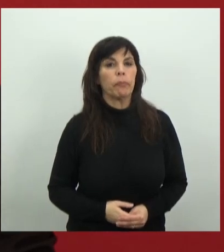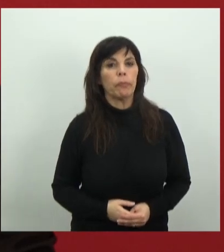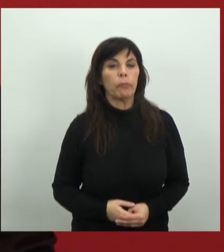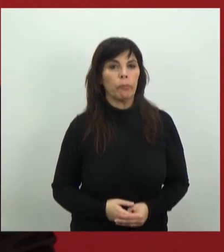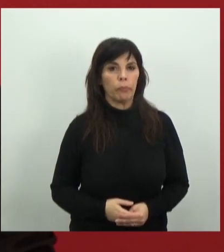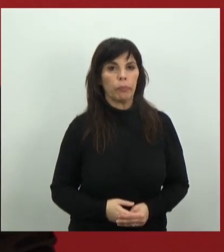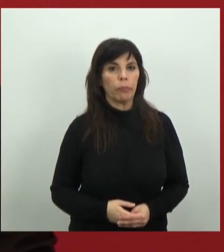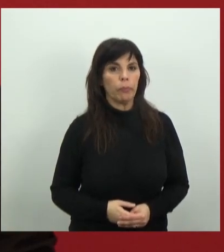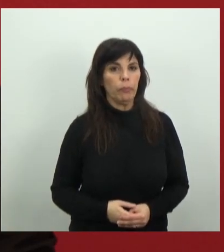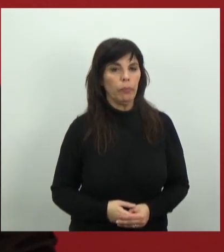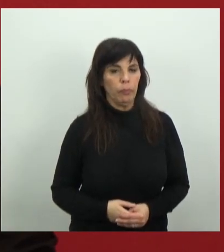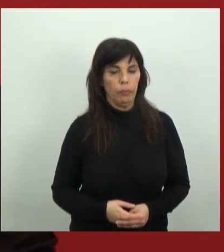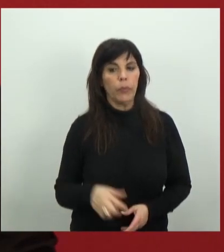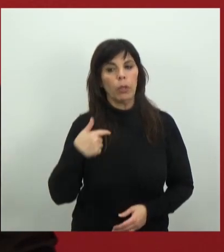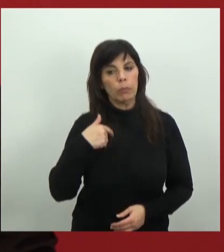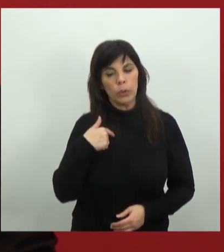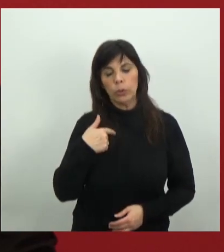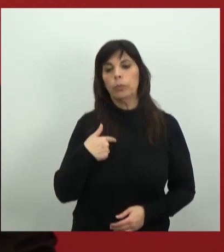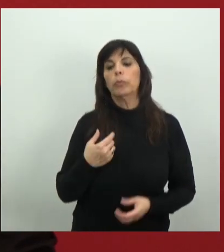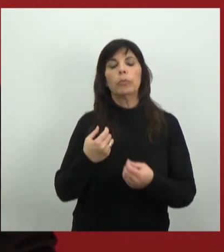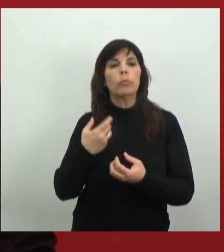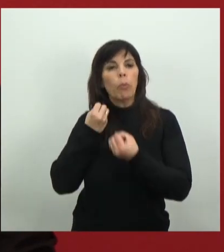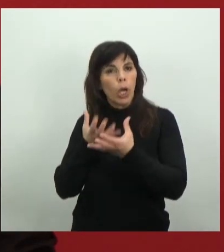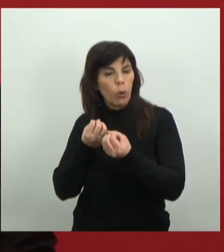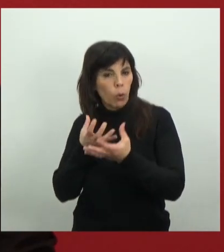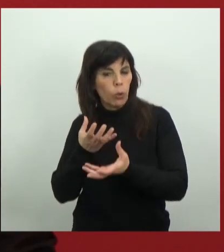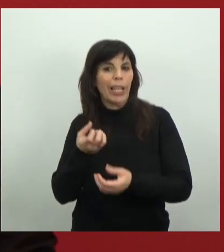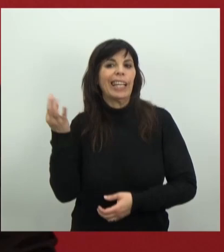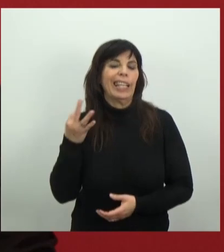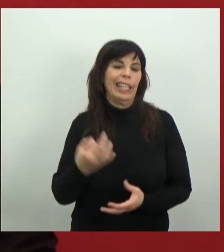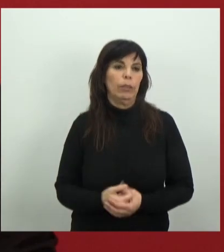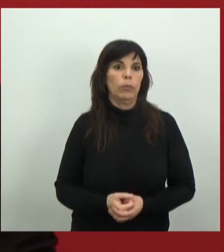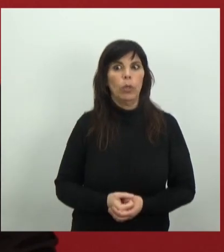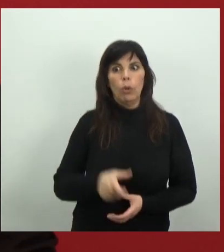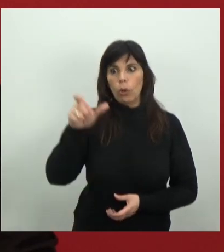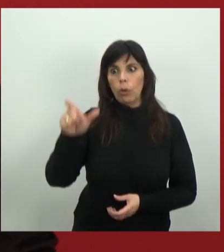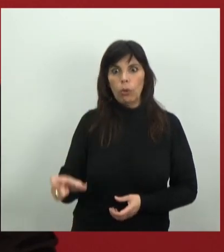Pero déjame contarte de una persona que estaba realmente poseída.